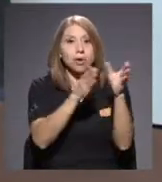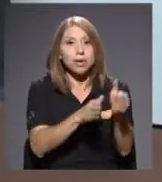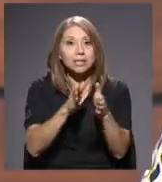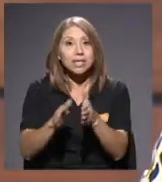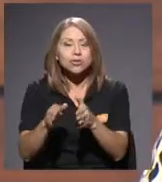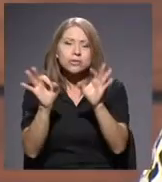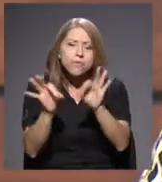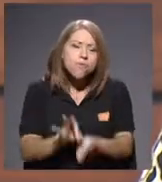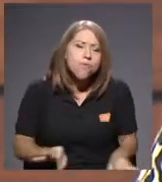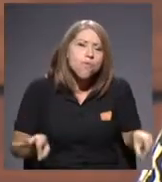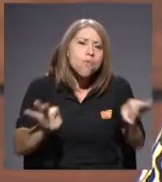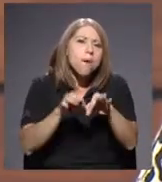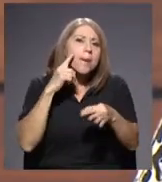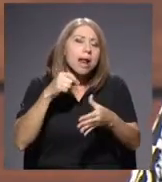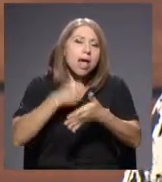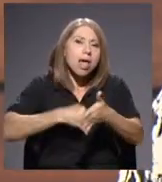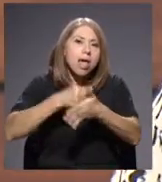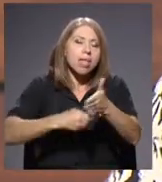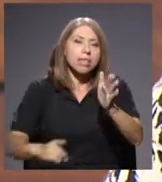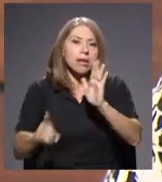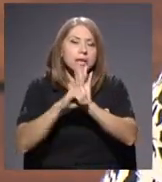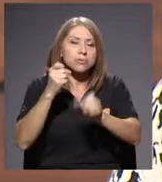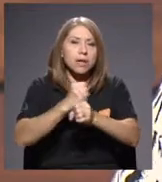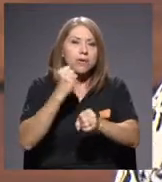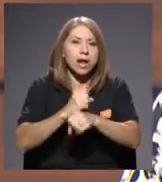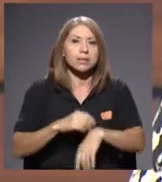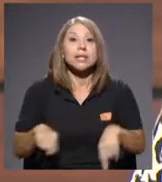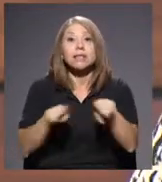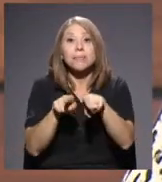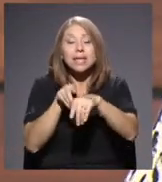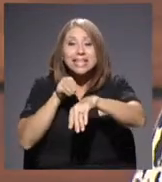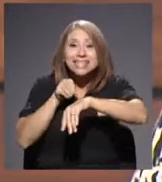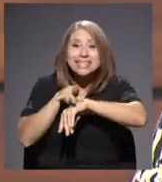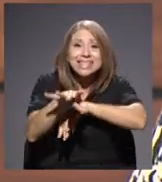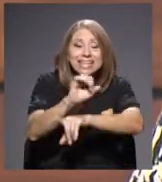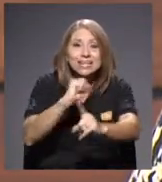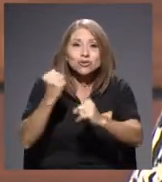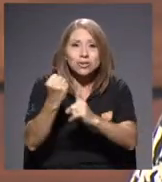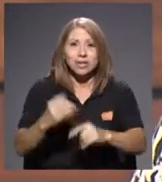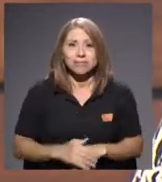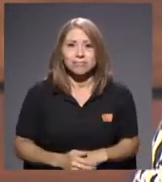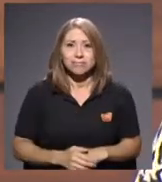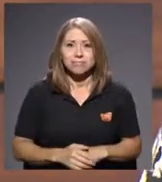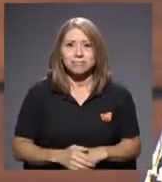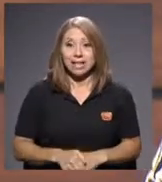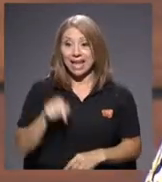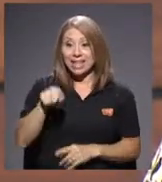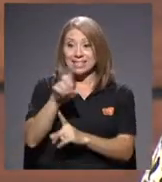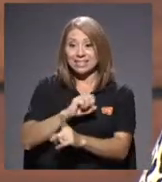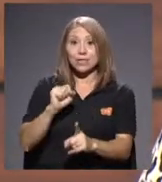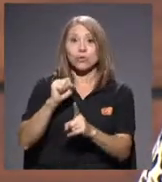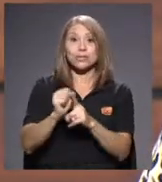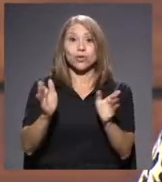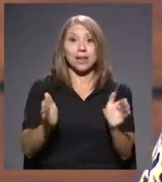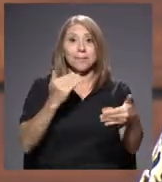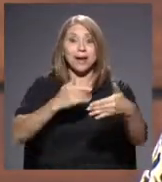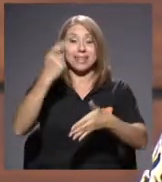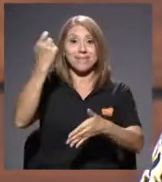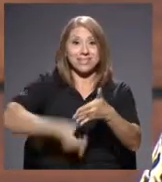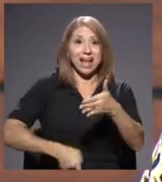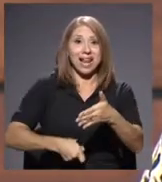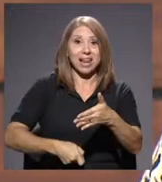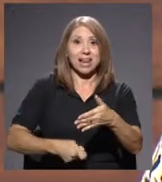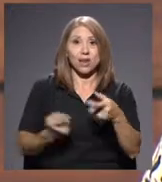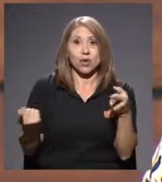los derechos laborales y otros, y incidir en la sociedad. O sea, lo que pasó con esta situación del paquete fiscal me parece que fue